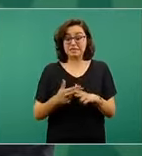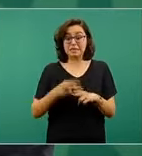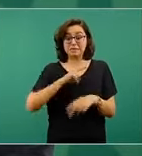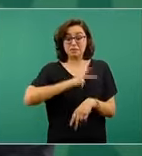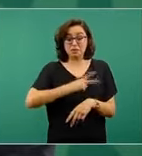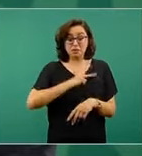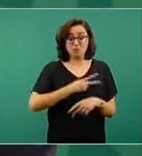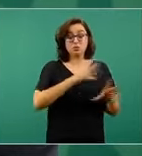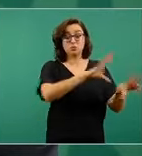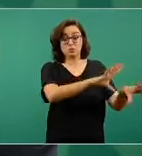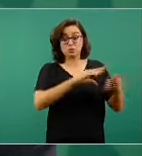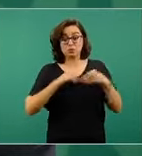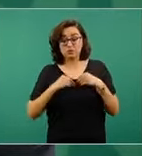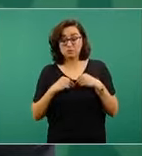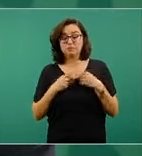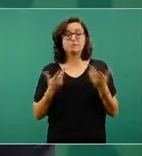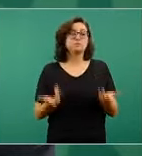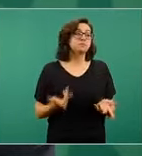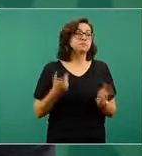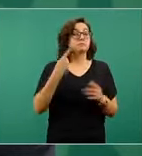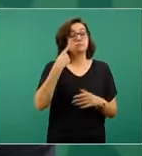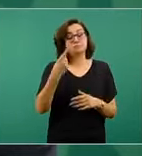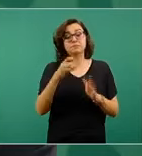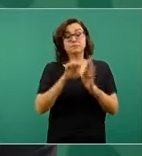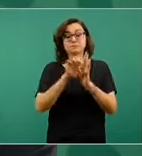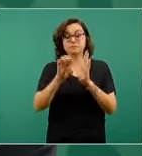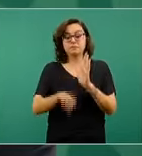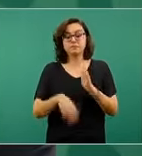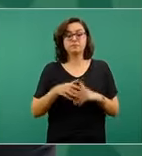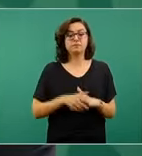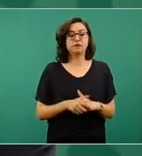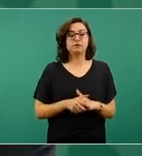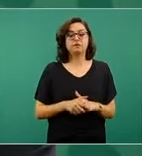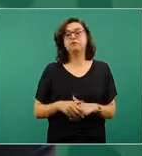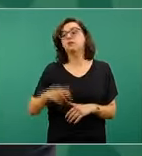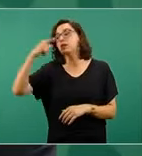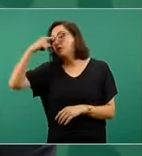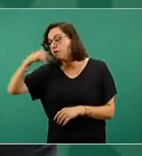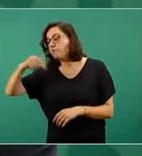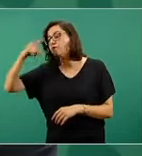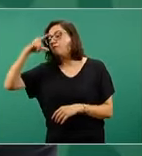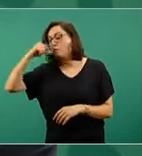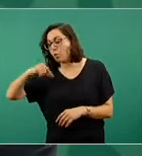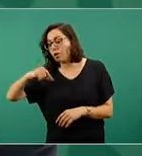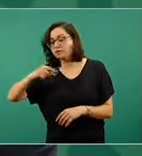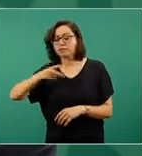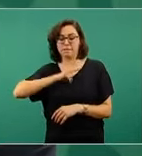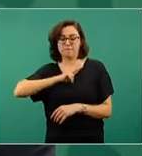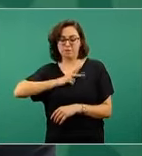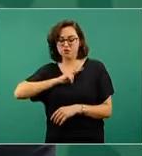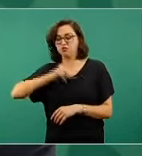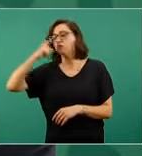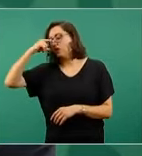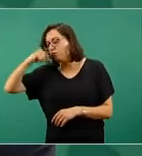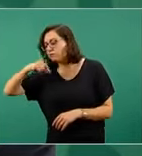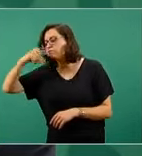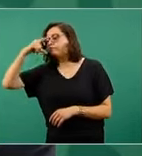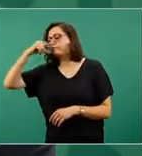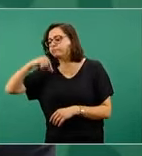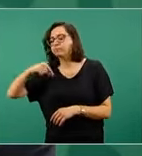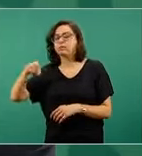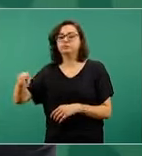produce. Si recordamos, por ejemplo, o damos el ejemplo de la vacuna contra influenza y por lo tanto el virus de influenza, sabemos que este es